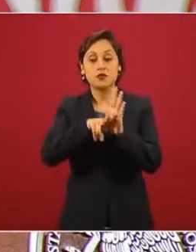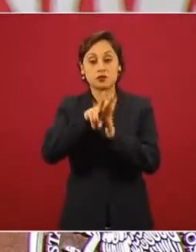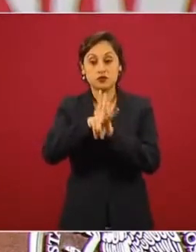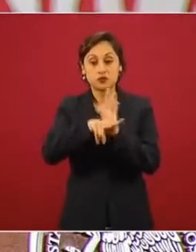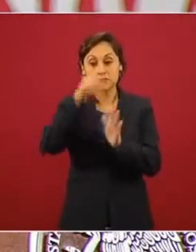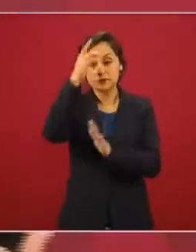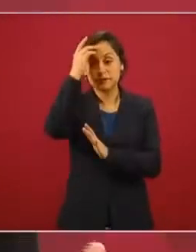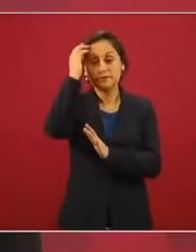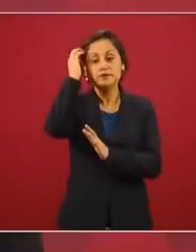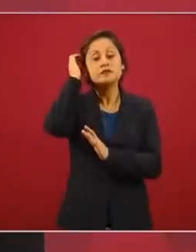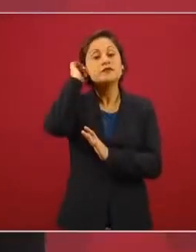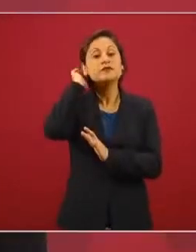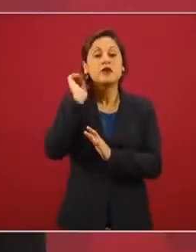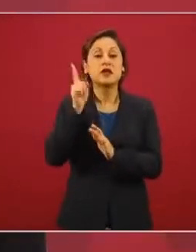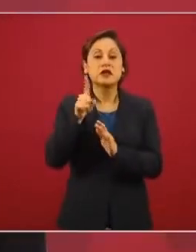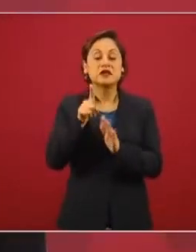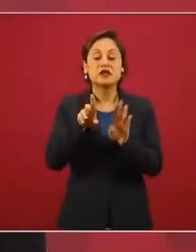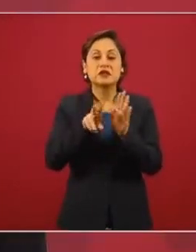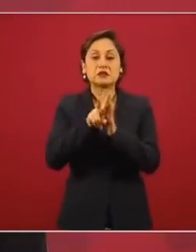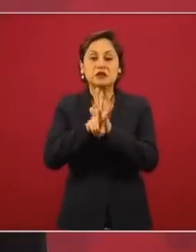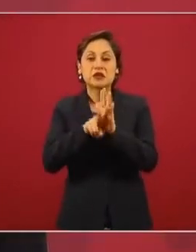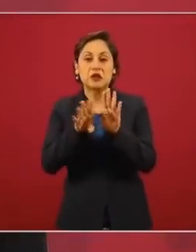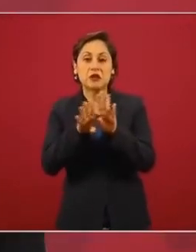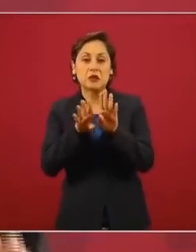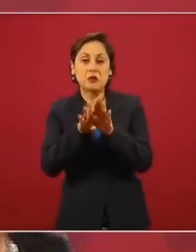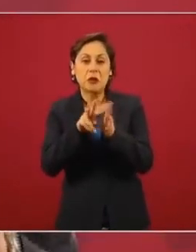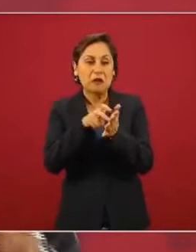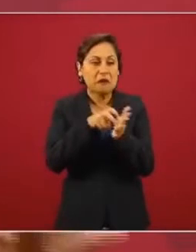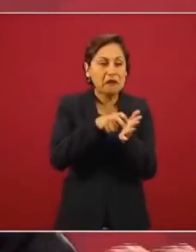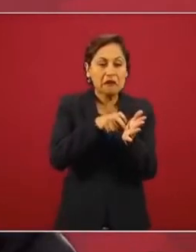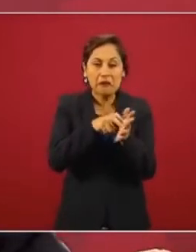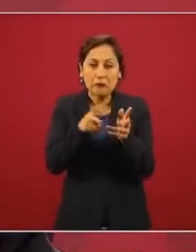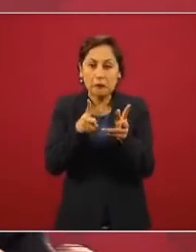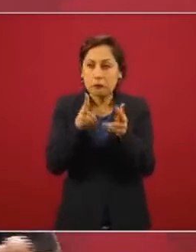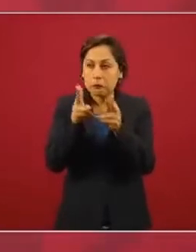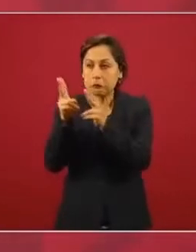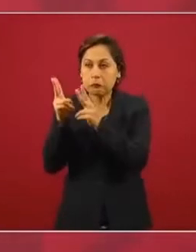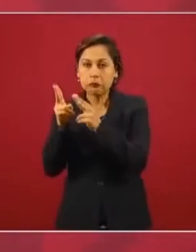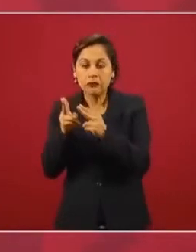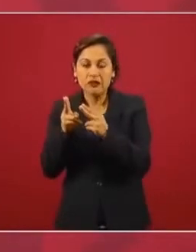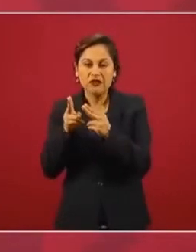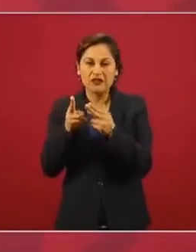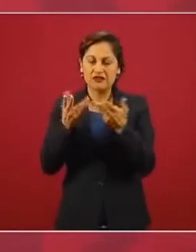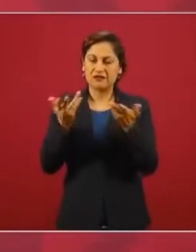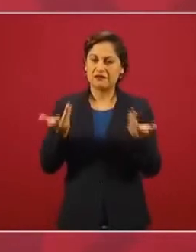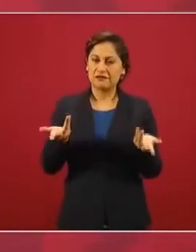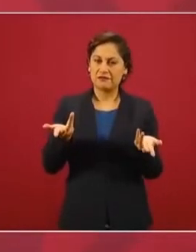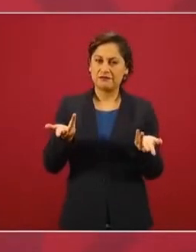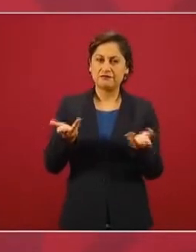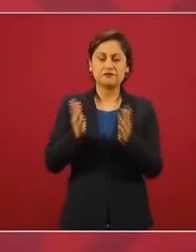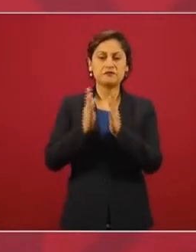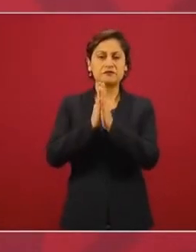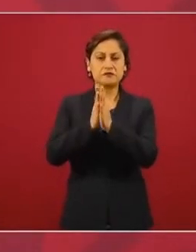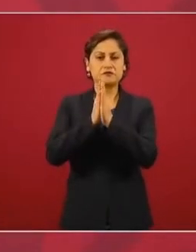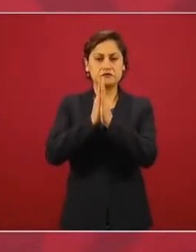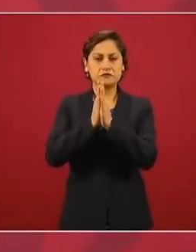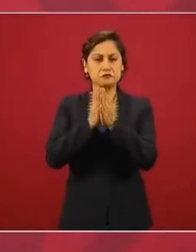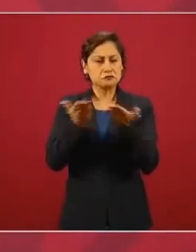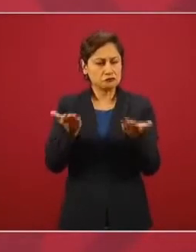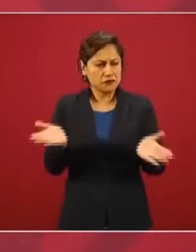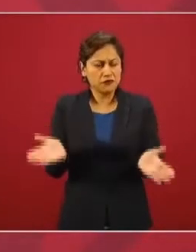y descompuestos. Entonces, vamos a serenarnos, que sigue el debate,